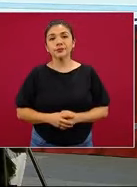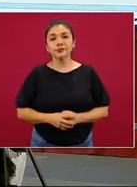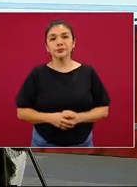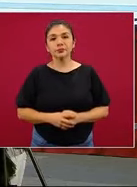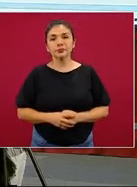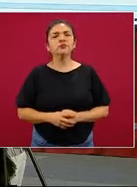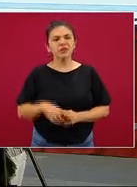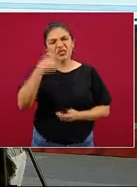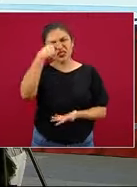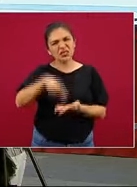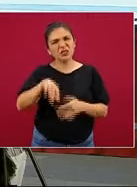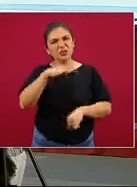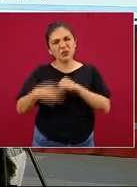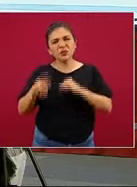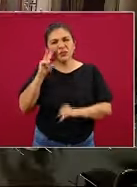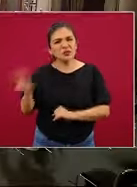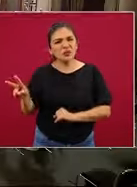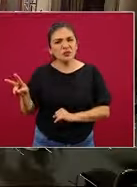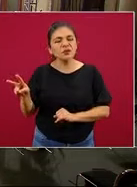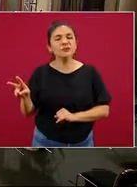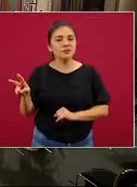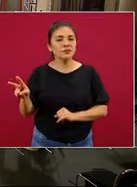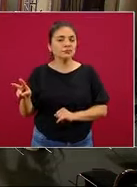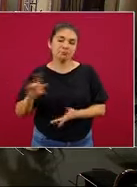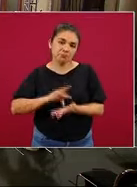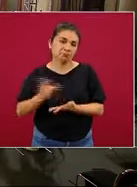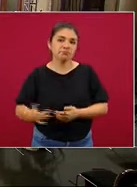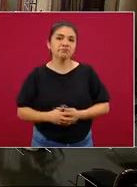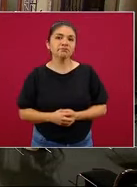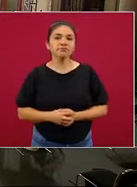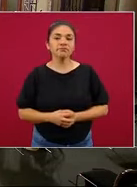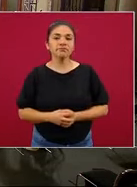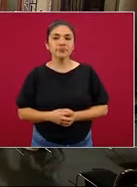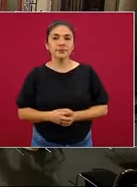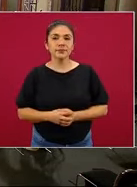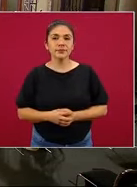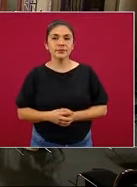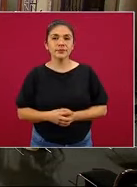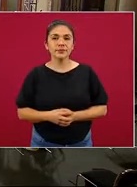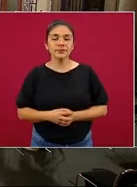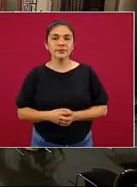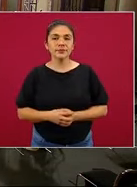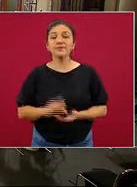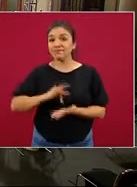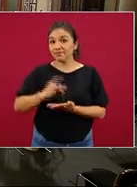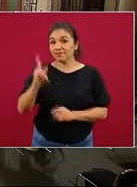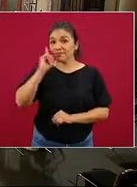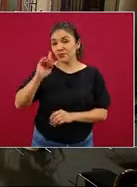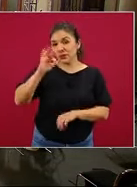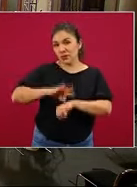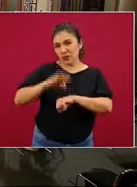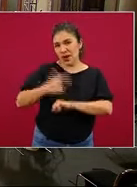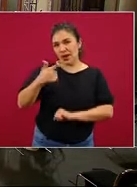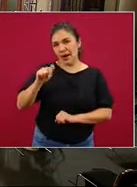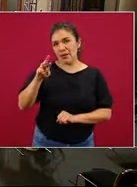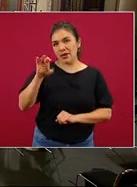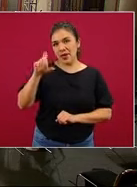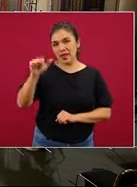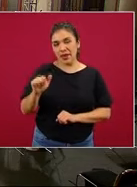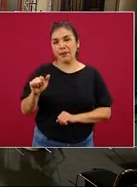Creo que es la última, la siguiente. Listo, pues muchas gracias. Muchas gracias, doctora María Gabriela Nucamendi